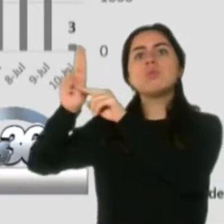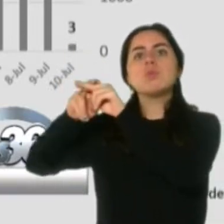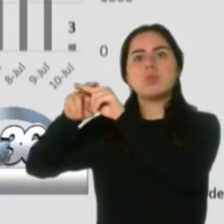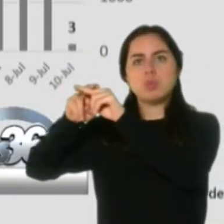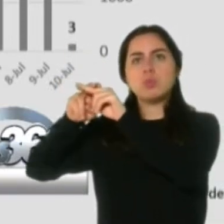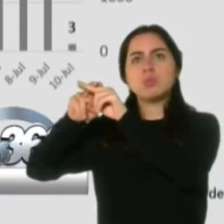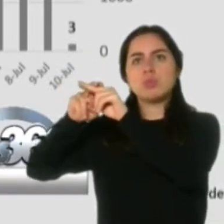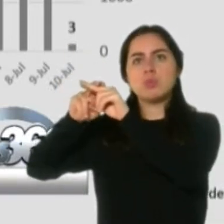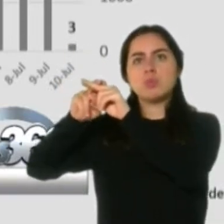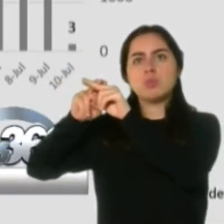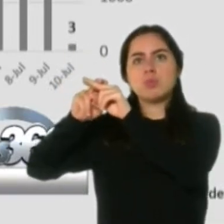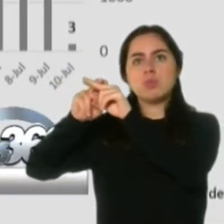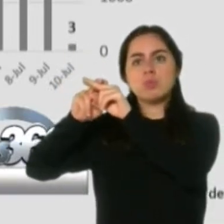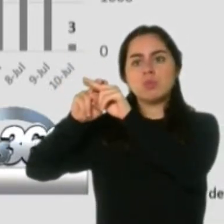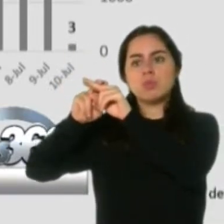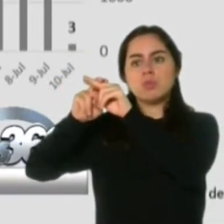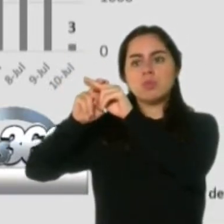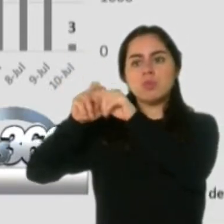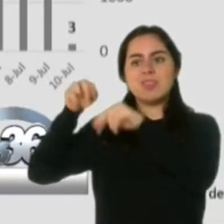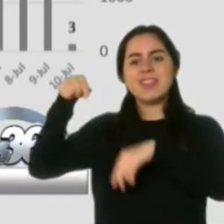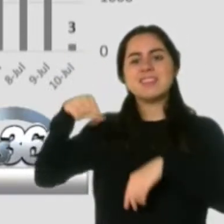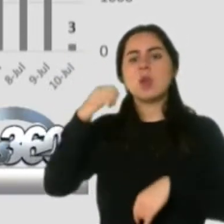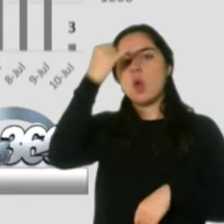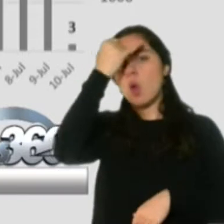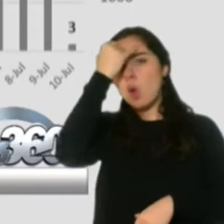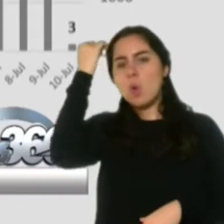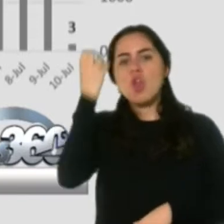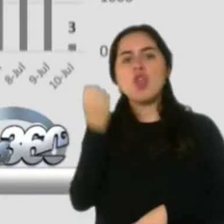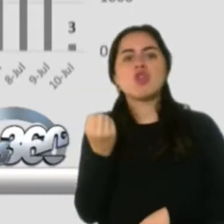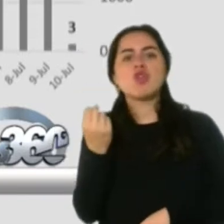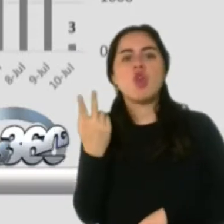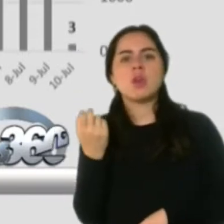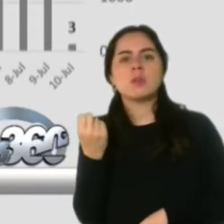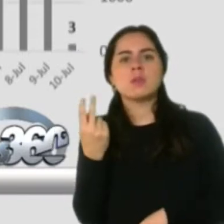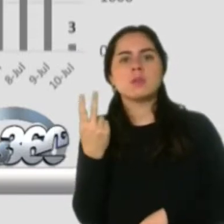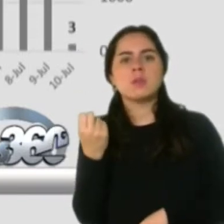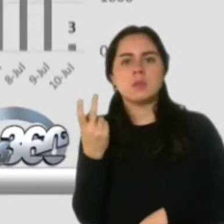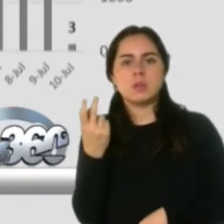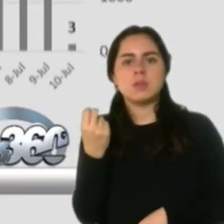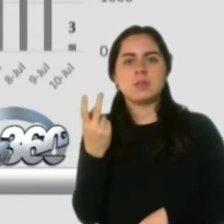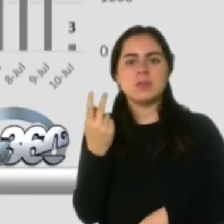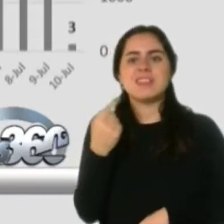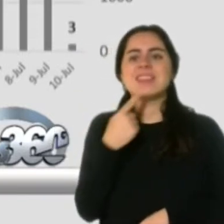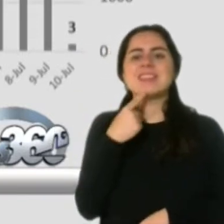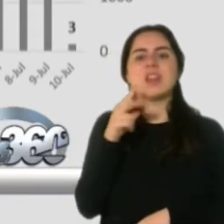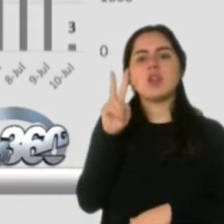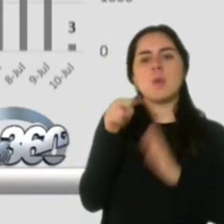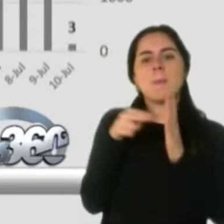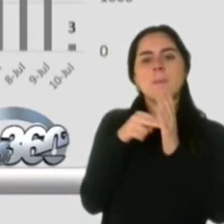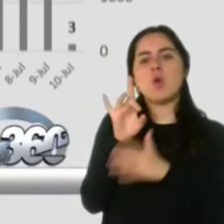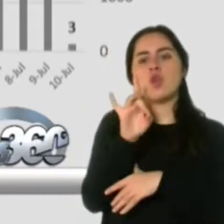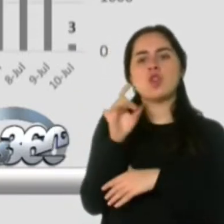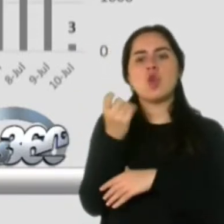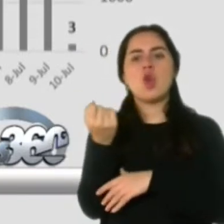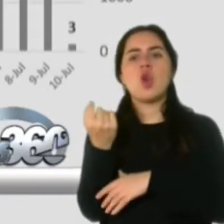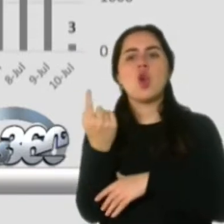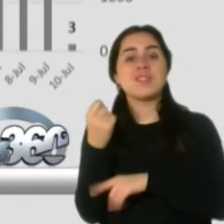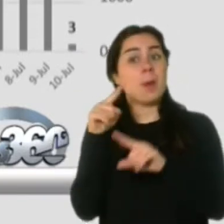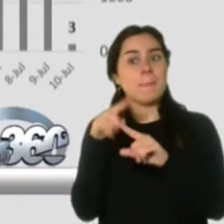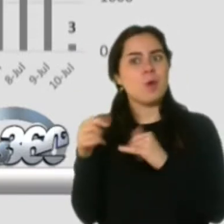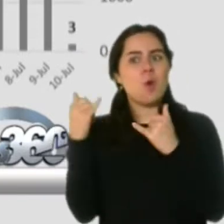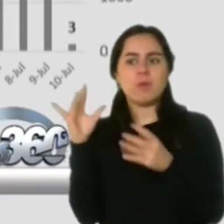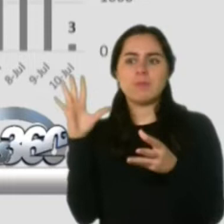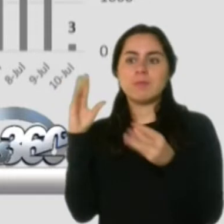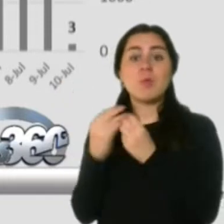gráfica que estaba al 12 de julio, actualmente, aunque ahí refleja 2.811 casos, al día de hoy estamos